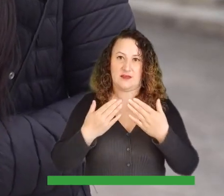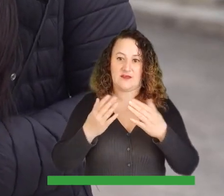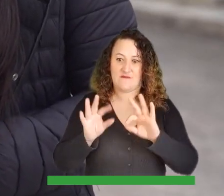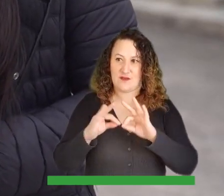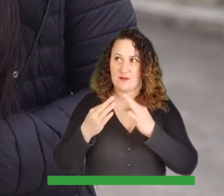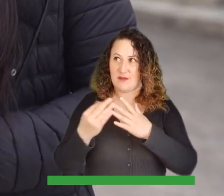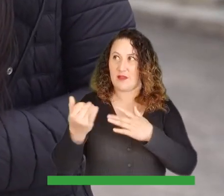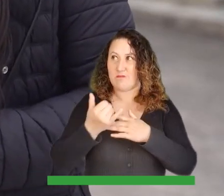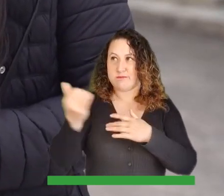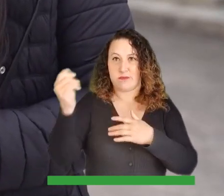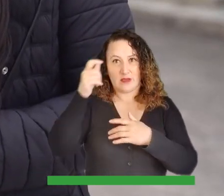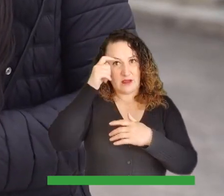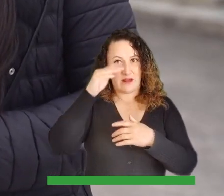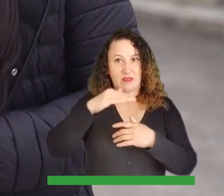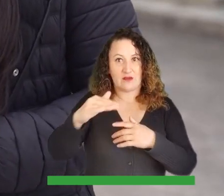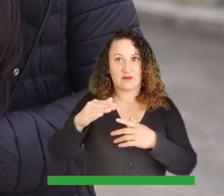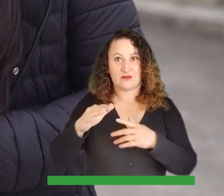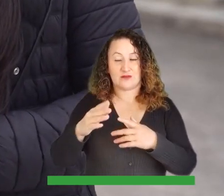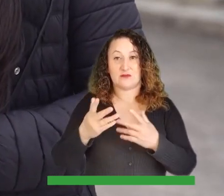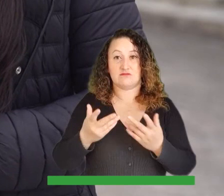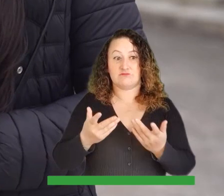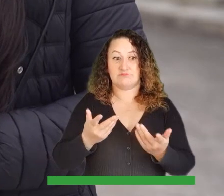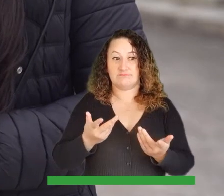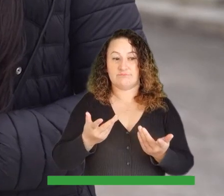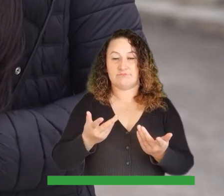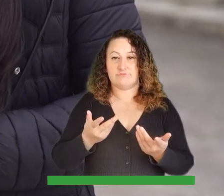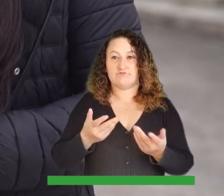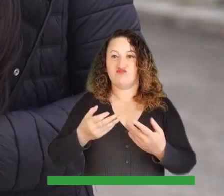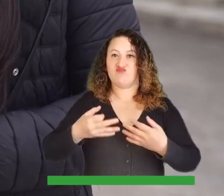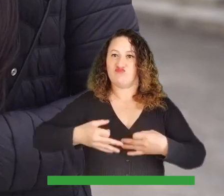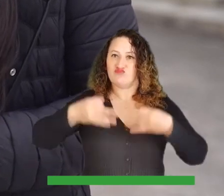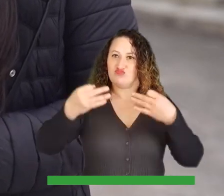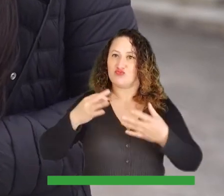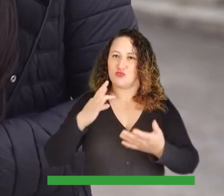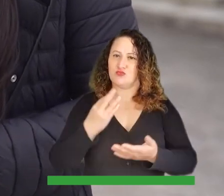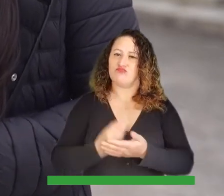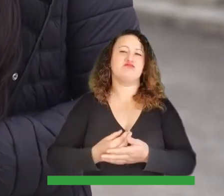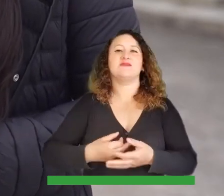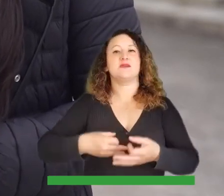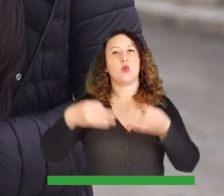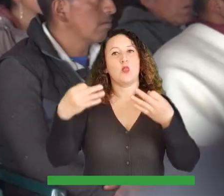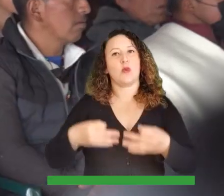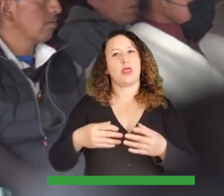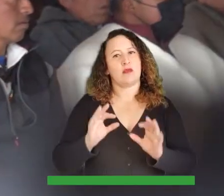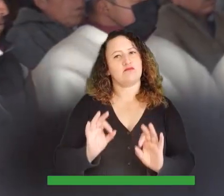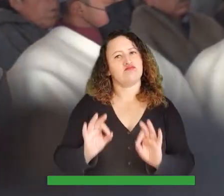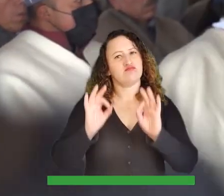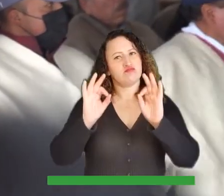las familias ganaderas, en el sector ganadero. Sí, garantiza seguridad, calidad.